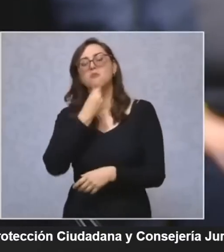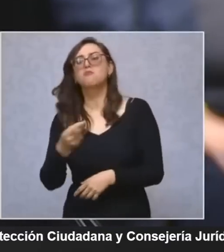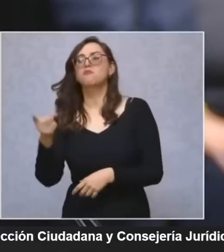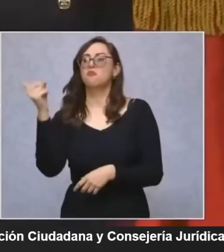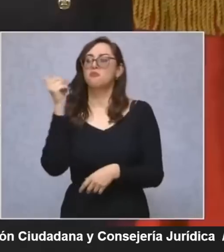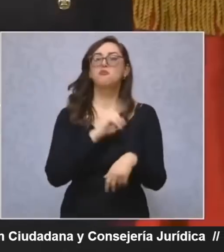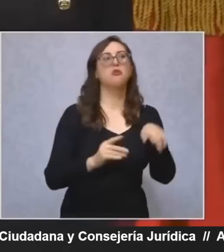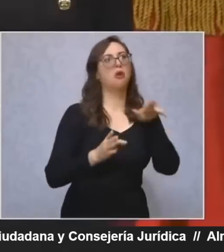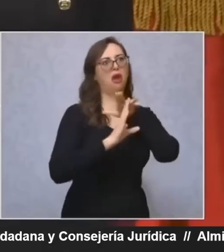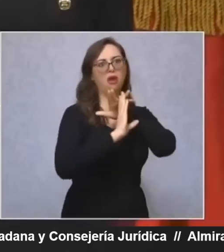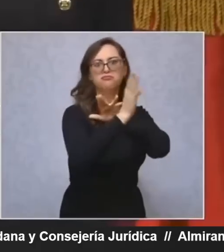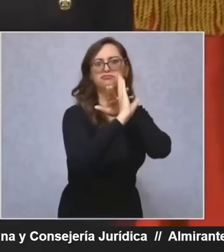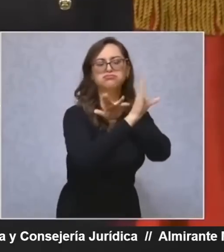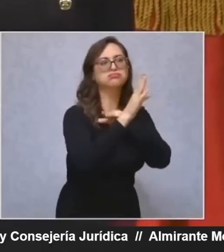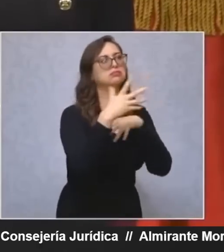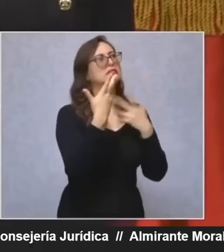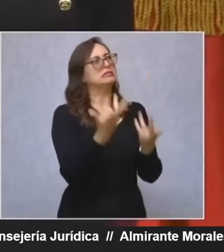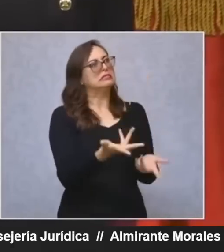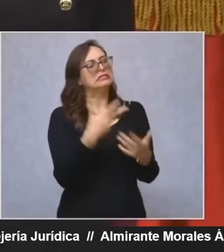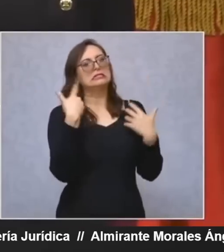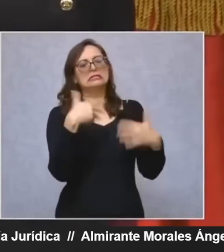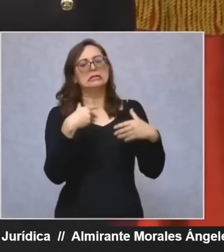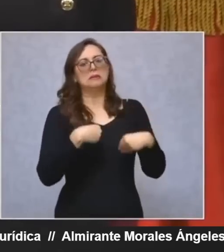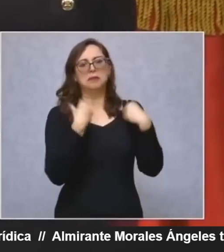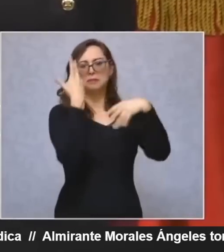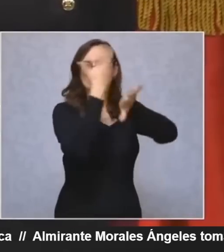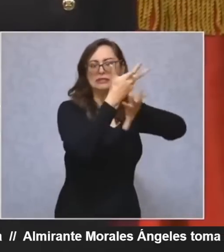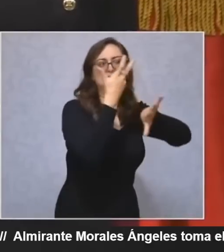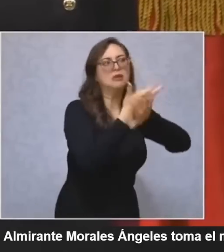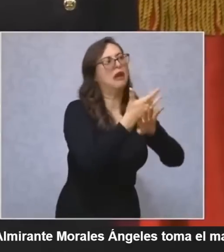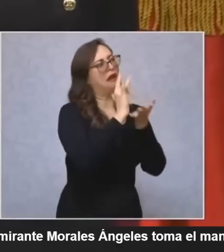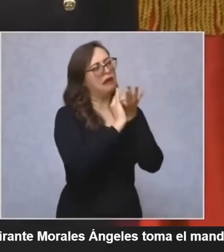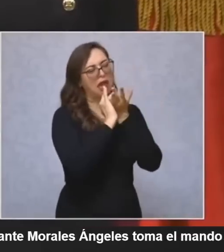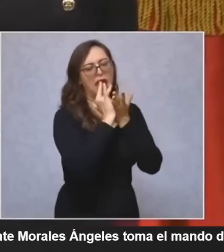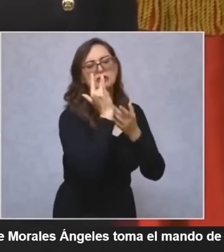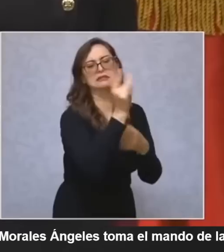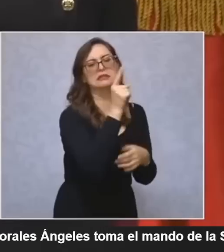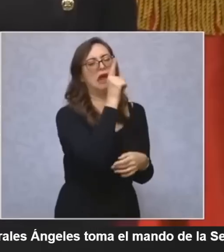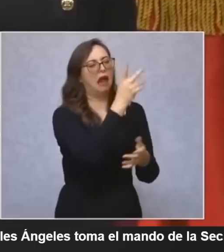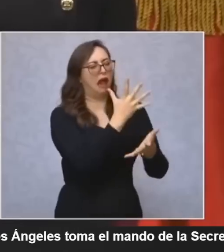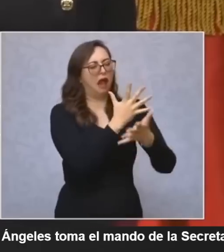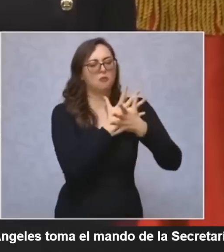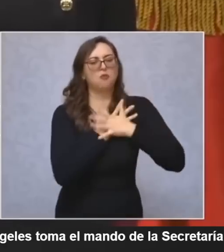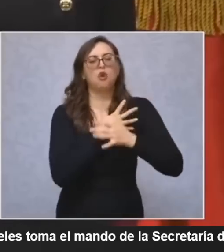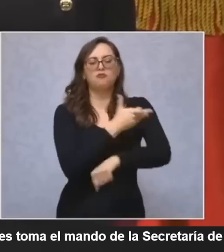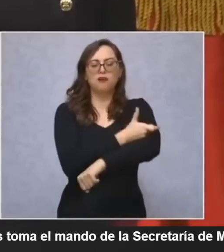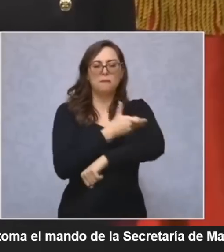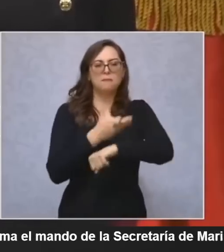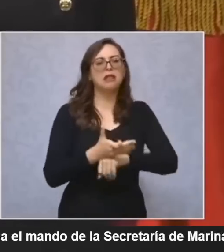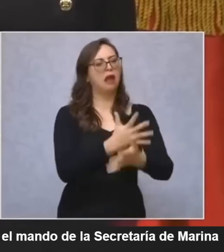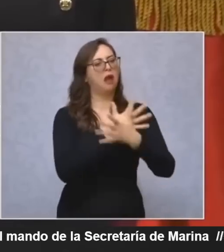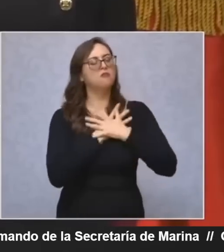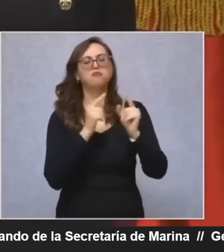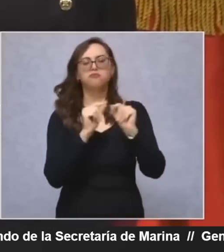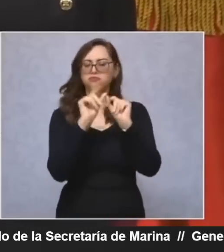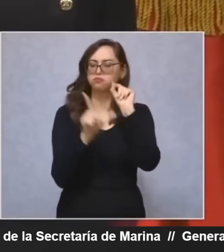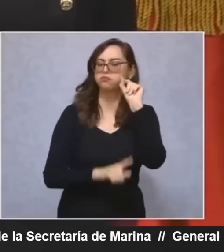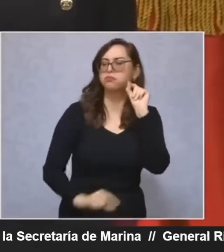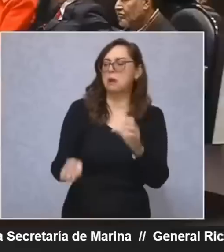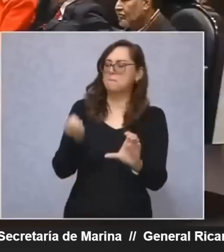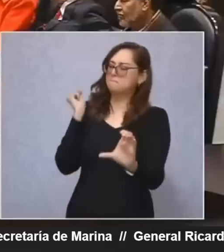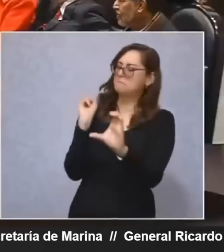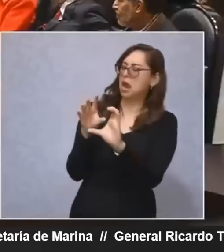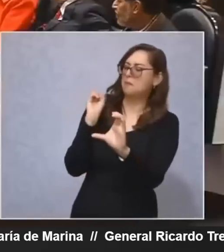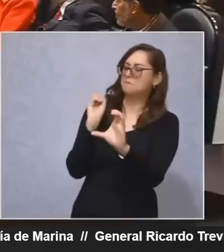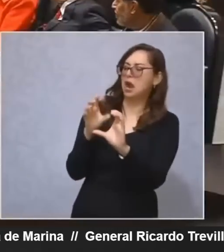paisanas, héroes y heroínas que viven en Estados Unidos y que con amor a su familia y a la patria envían su